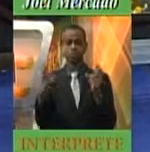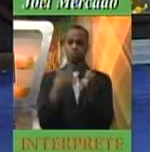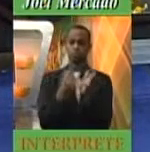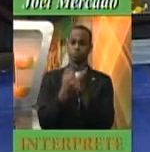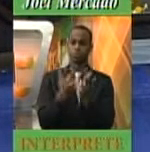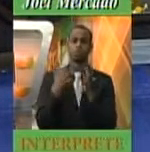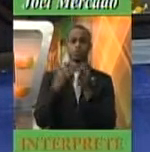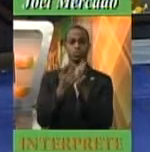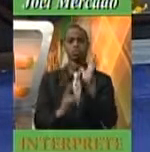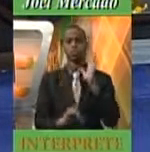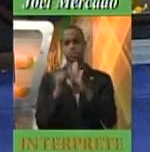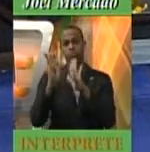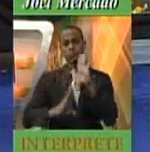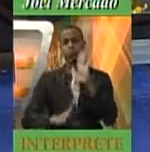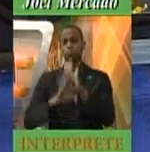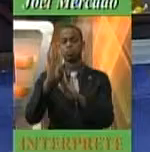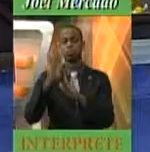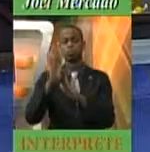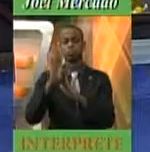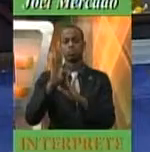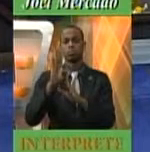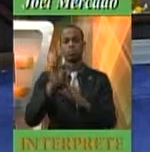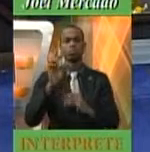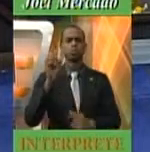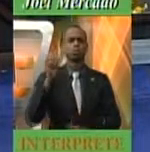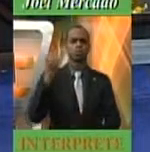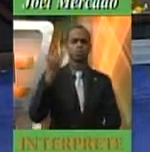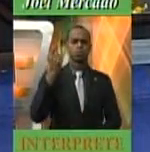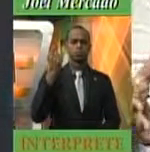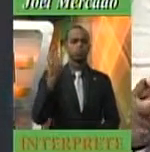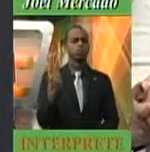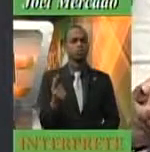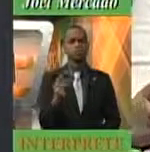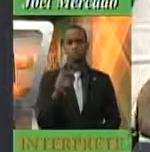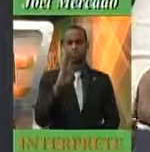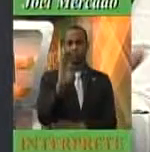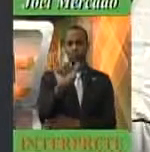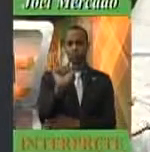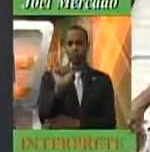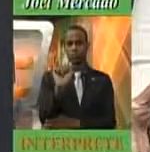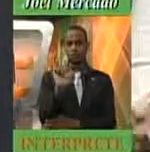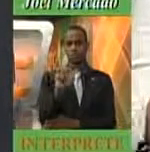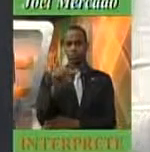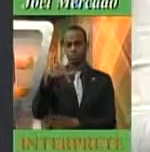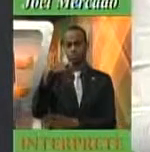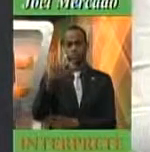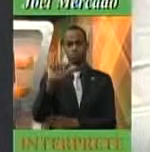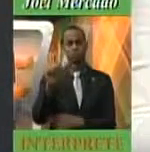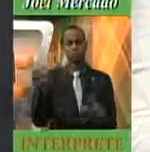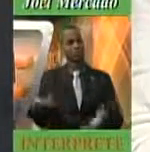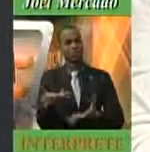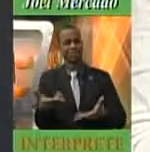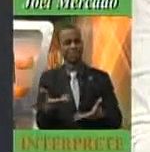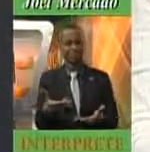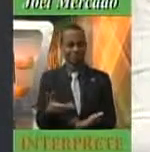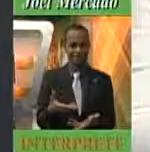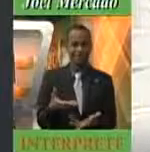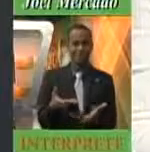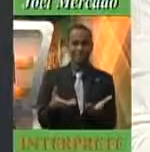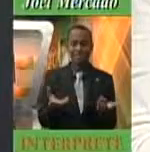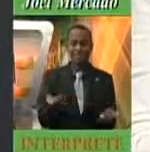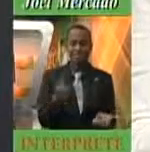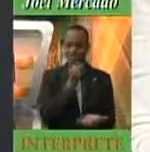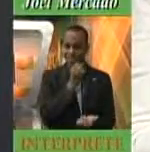de desarrollo que hay que crear. Y la barquita está aquí. Ahí mismo.